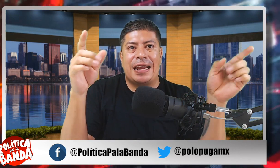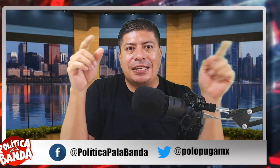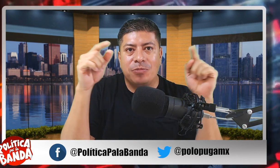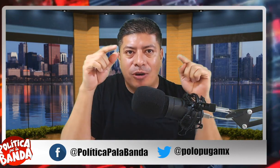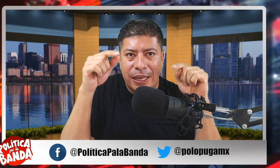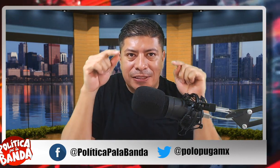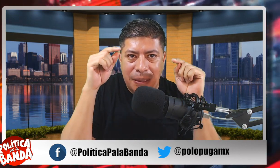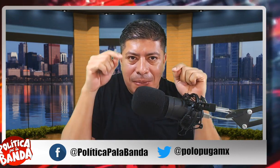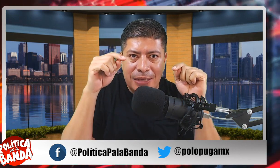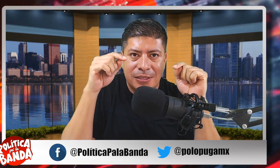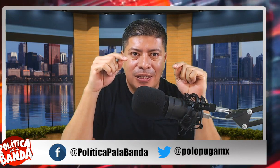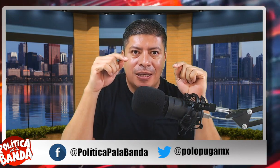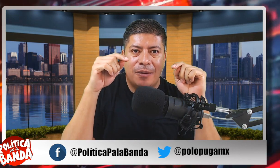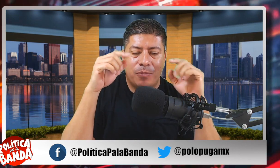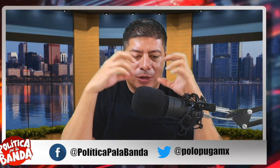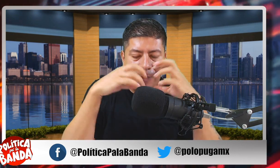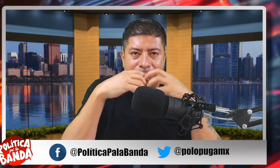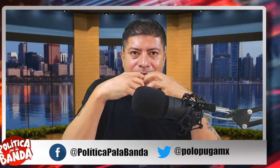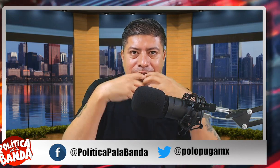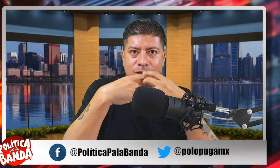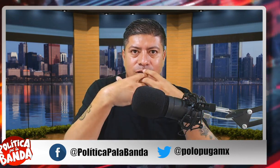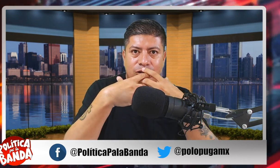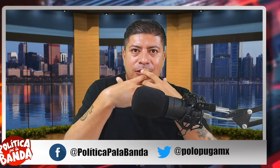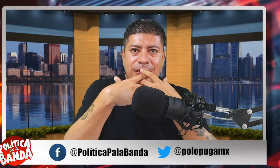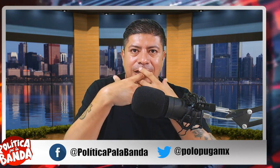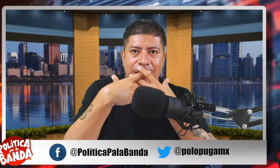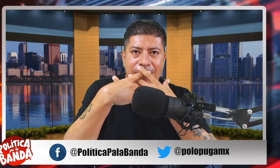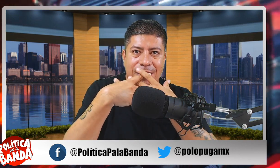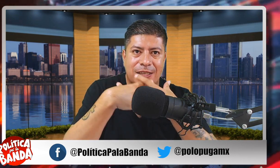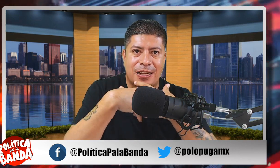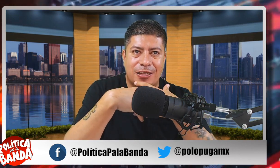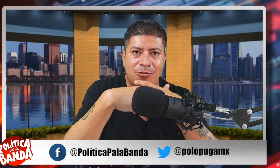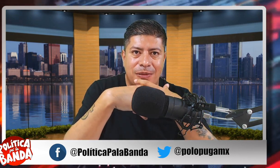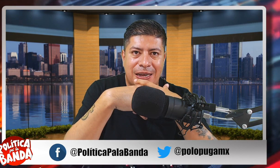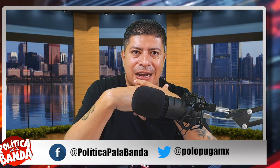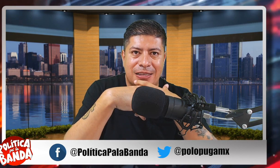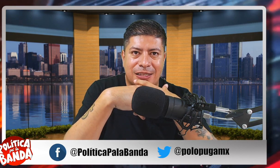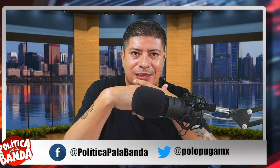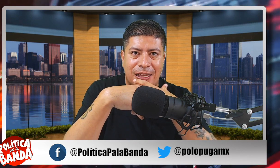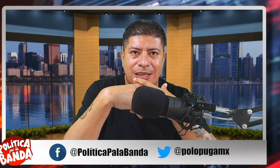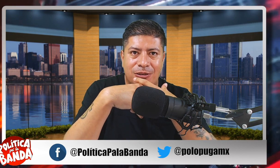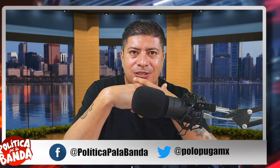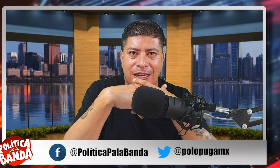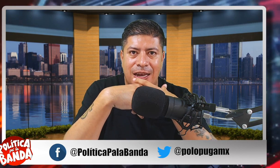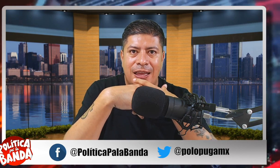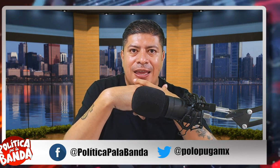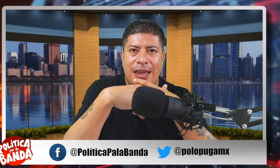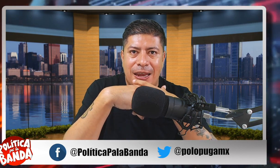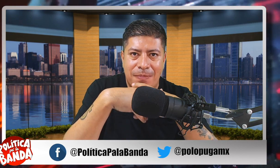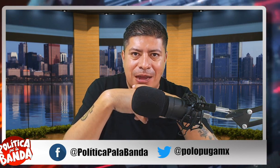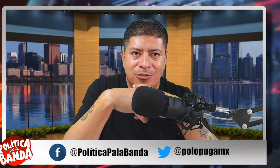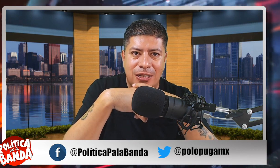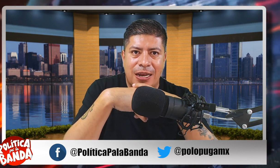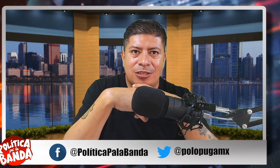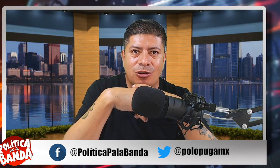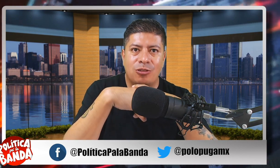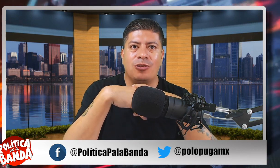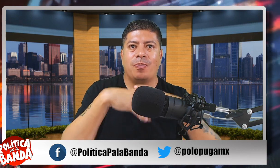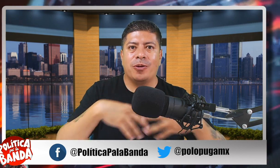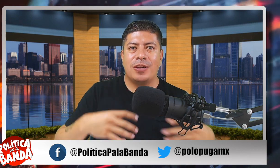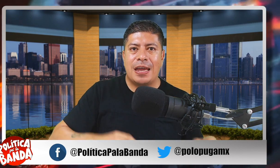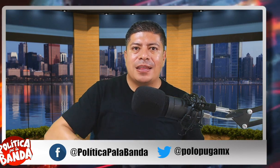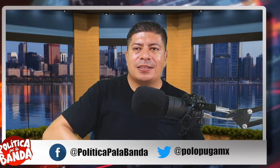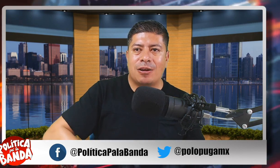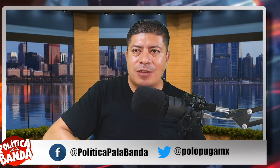que hasta les moleste más, porque el presidente los conoce bastante bien. Se trata de un mineral estratégico y sin él en manos de la nación